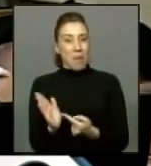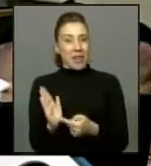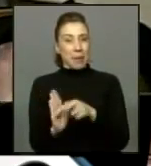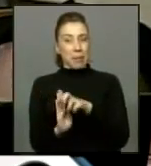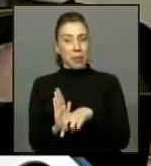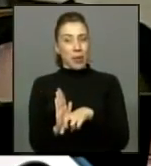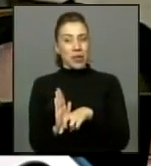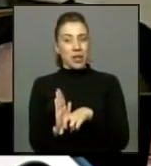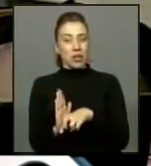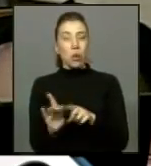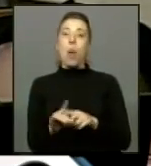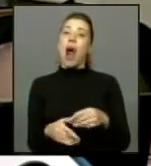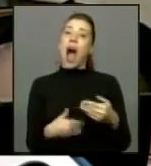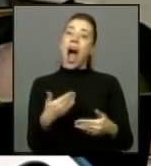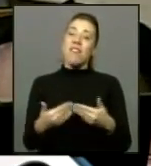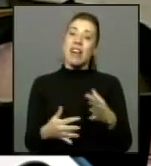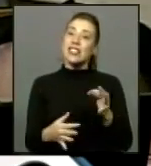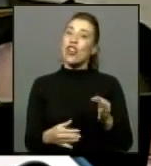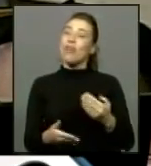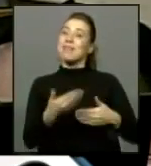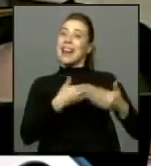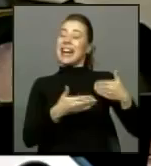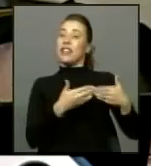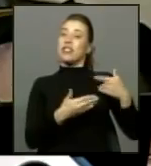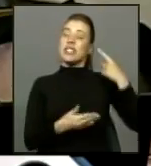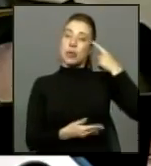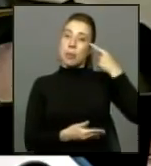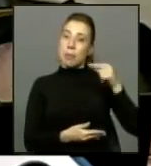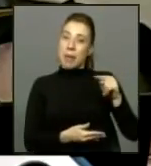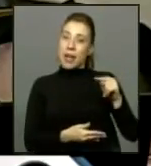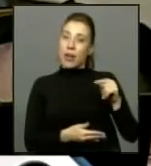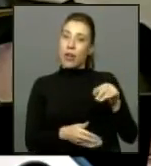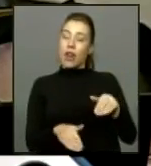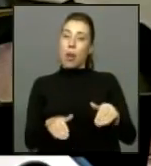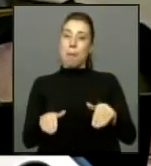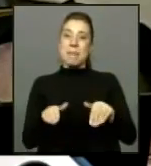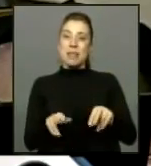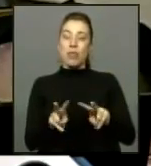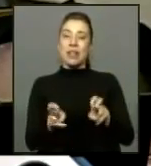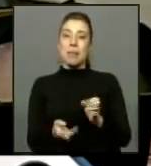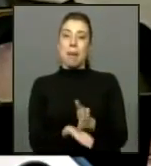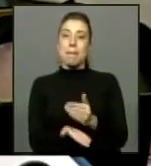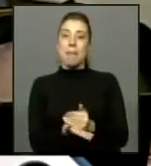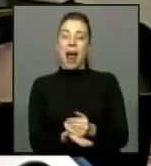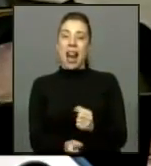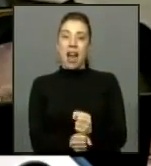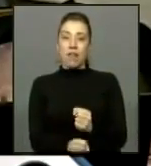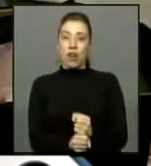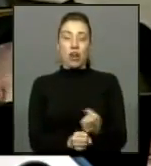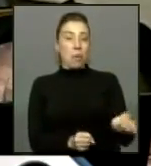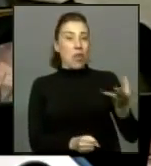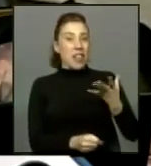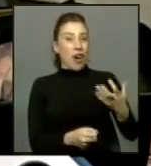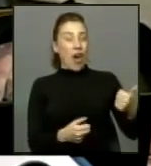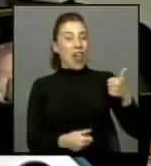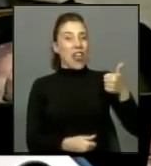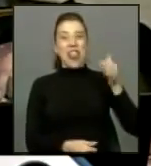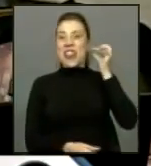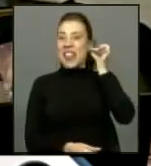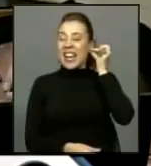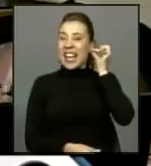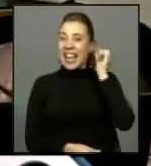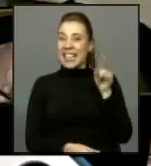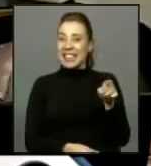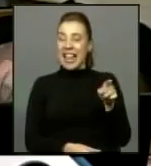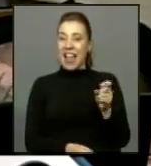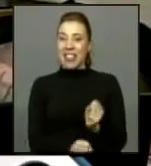proyecto va a ser un avance o un retroceso, pero en el mismo marco del plan laboral. Como me decía una dirigente sindical de LAN el